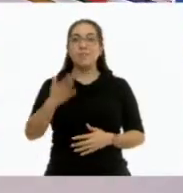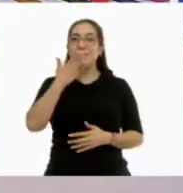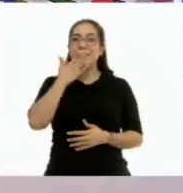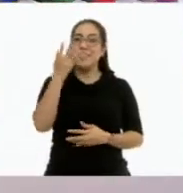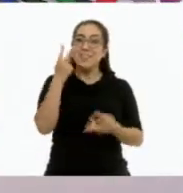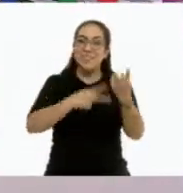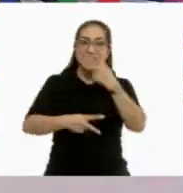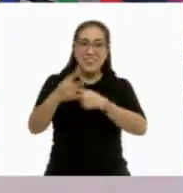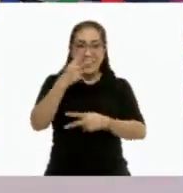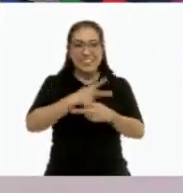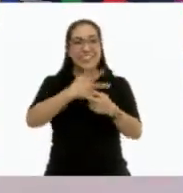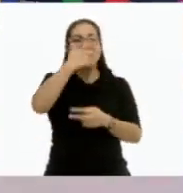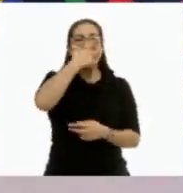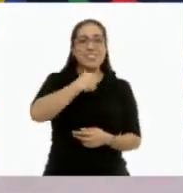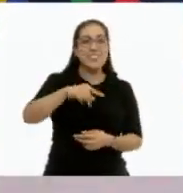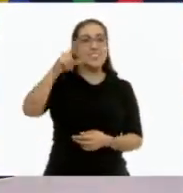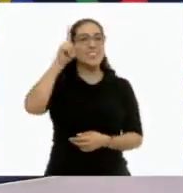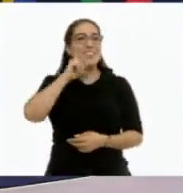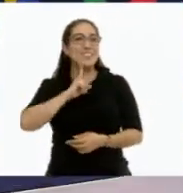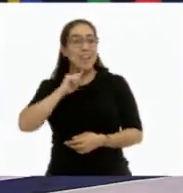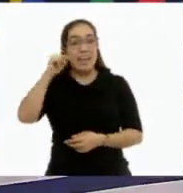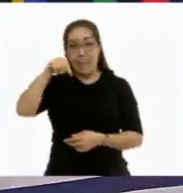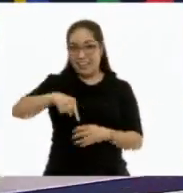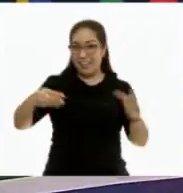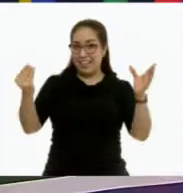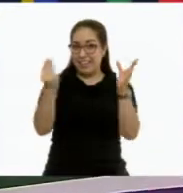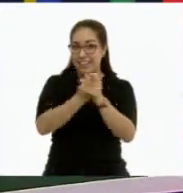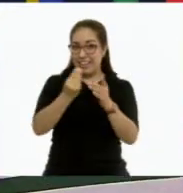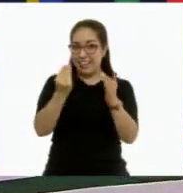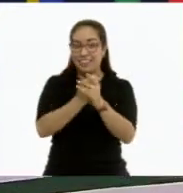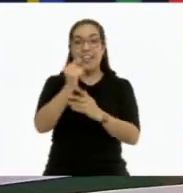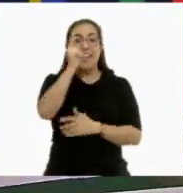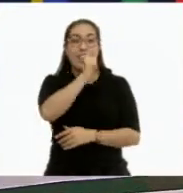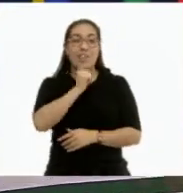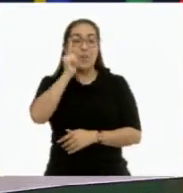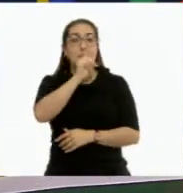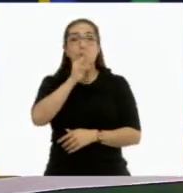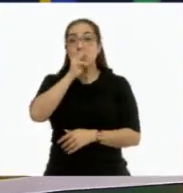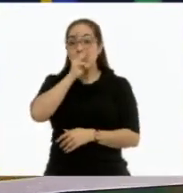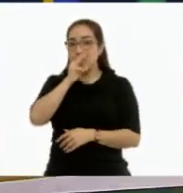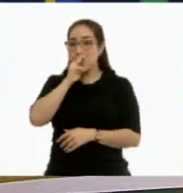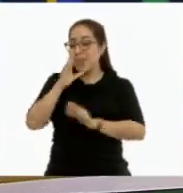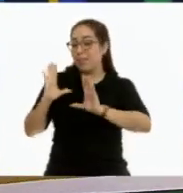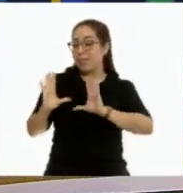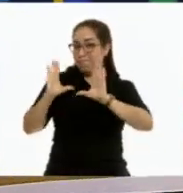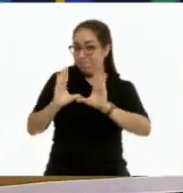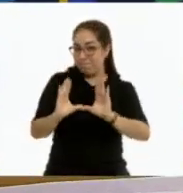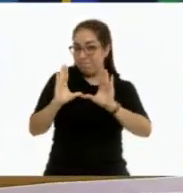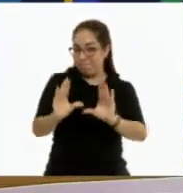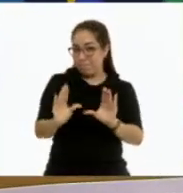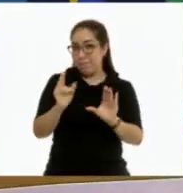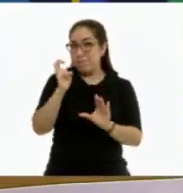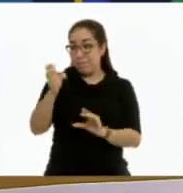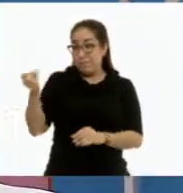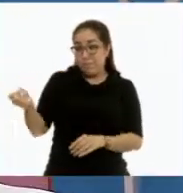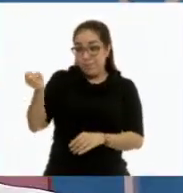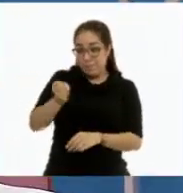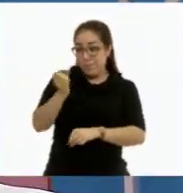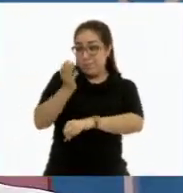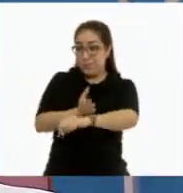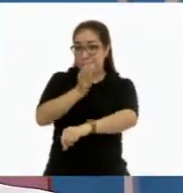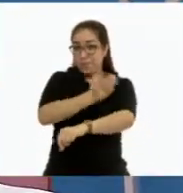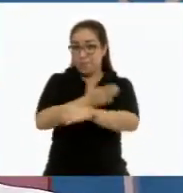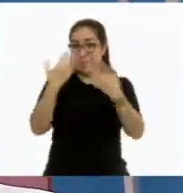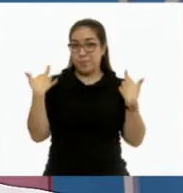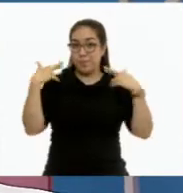Bienvenidas y bienvenidos a su sesión de Lengua Materna. Y para eso nos acompaña la profesora Gaby Rivas.